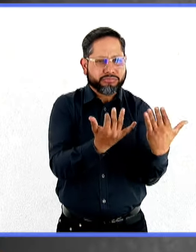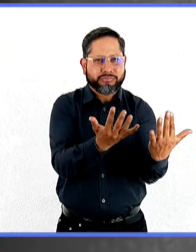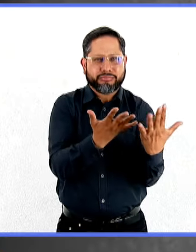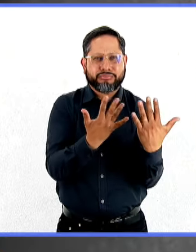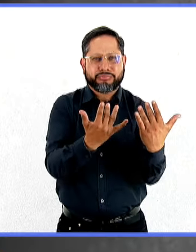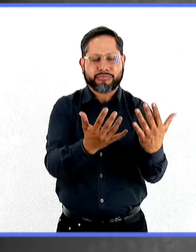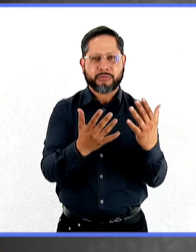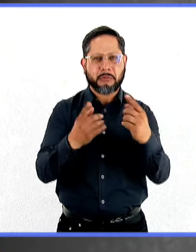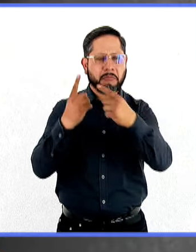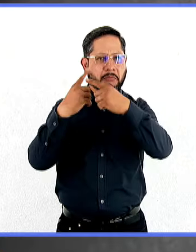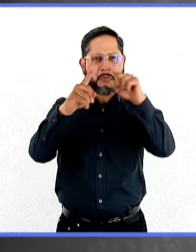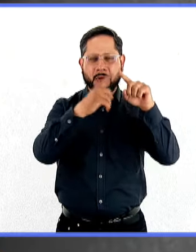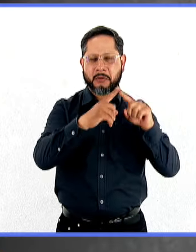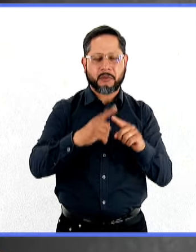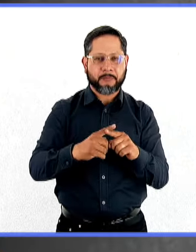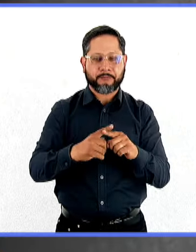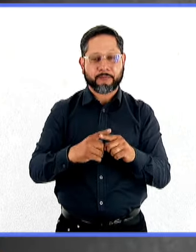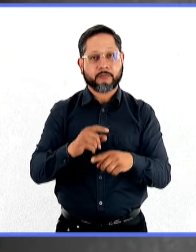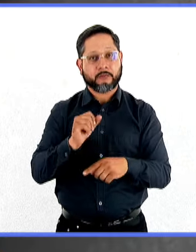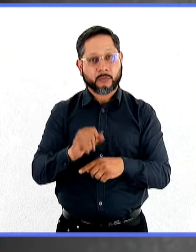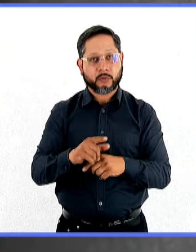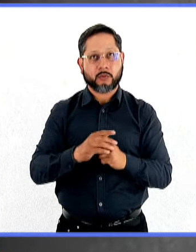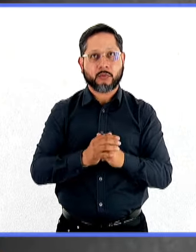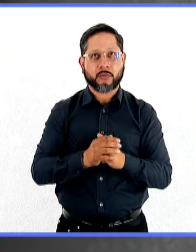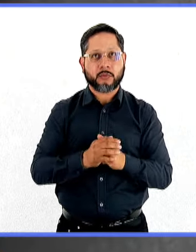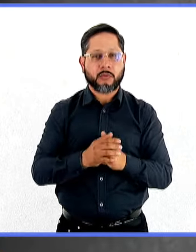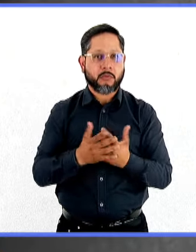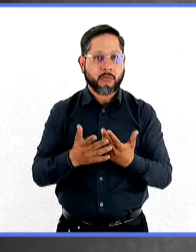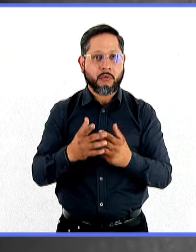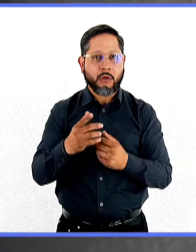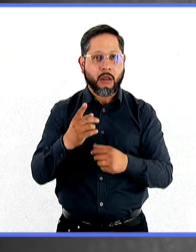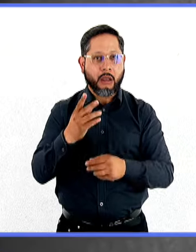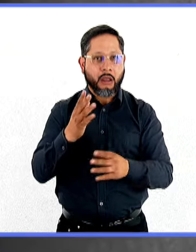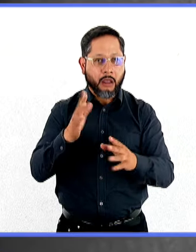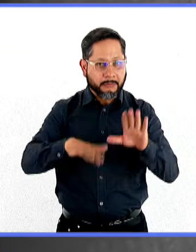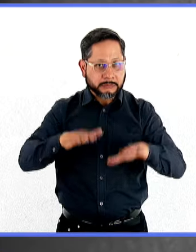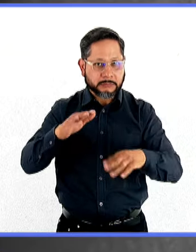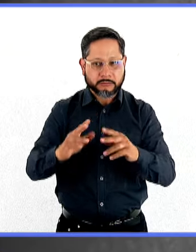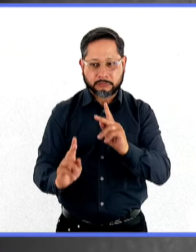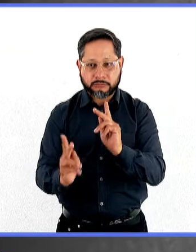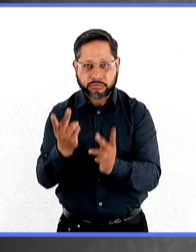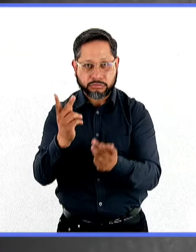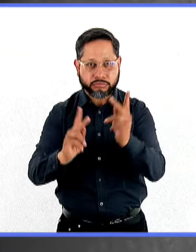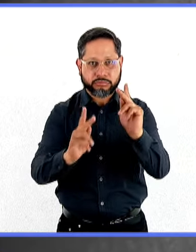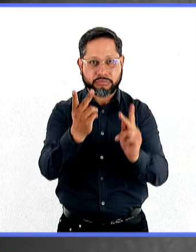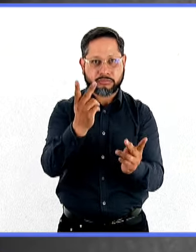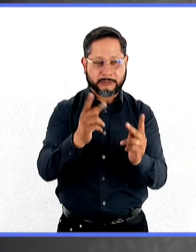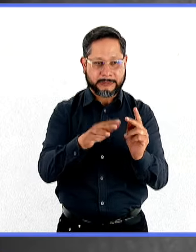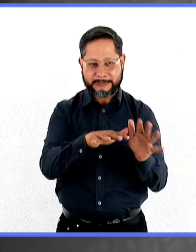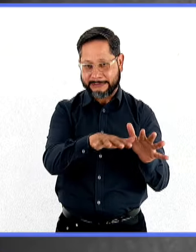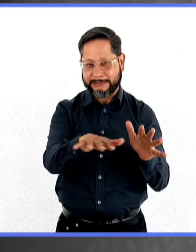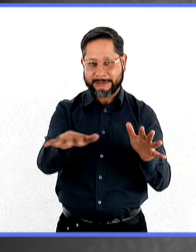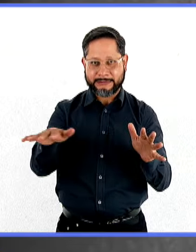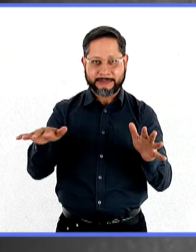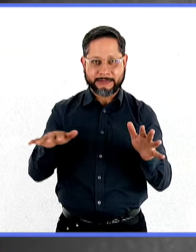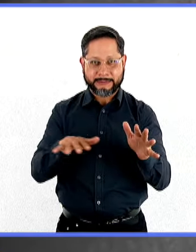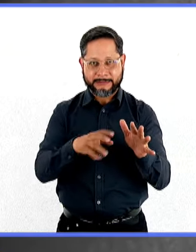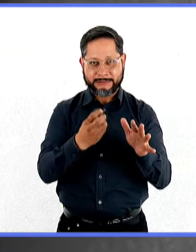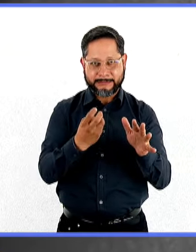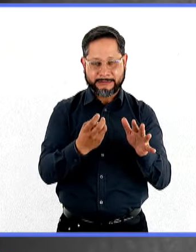arbolado y demás entonces hay vegetación que se dice que es eh